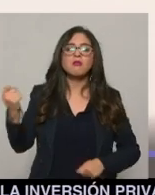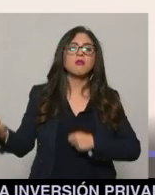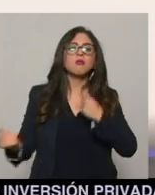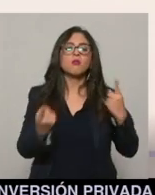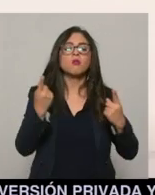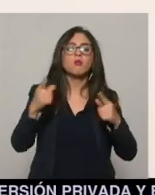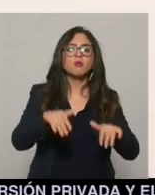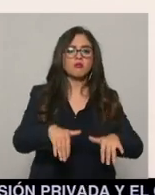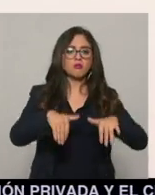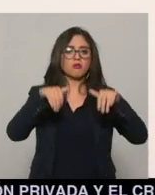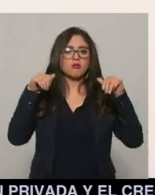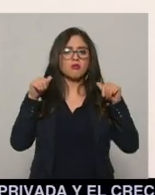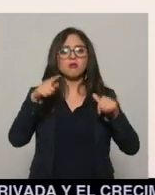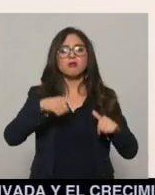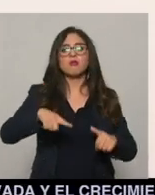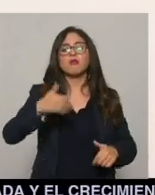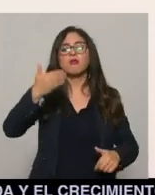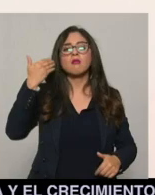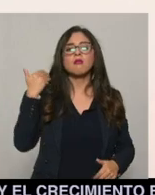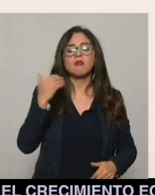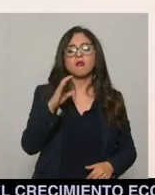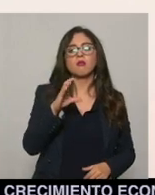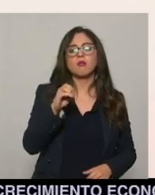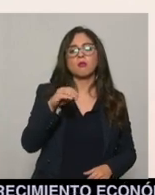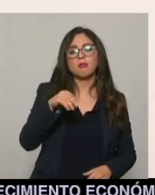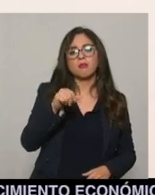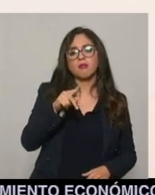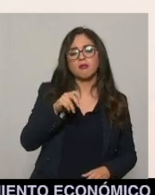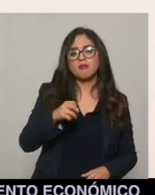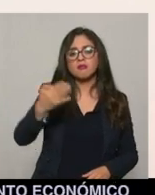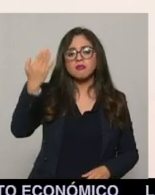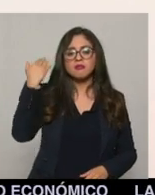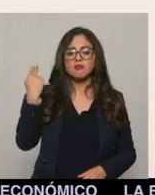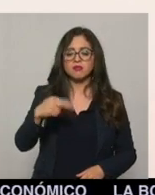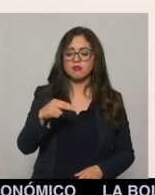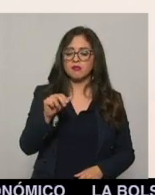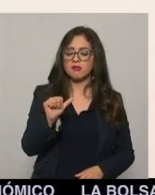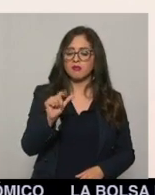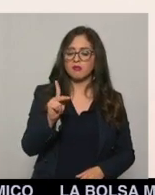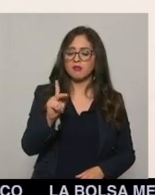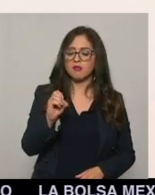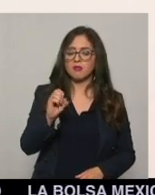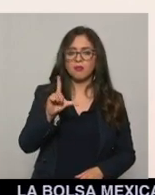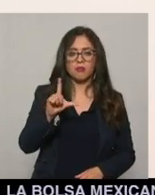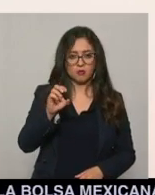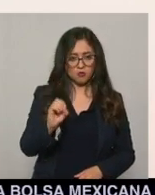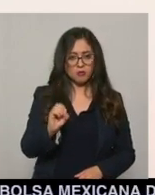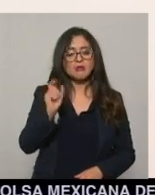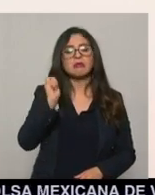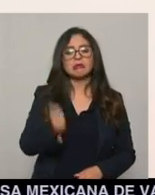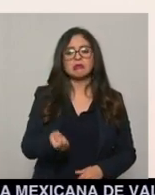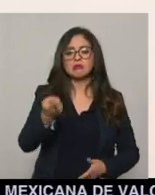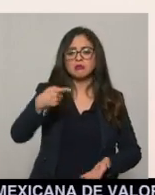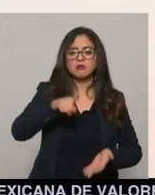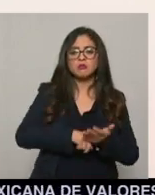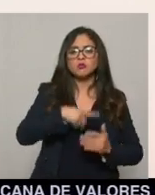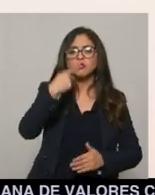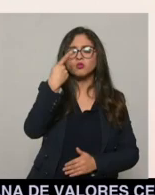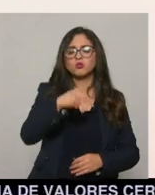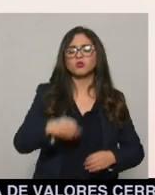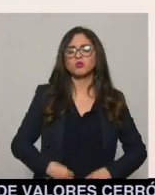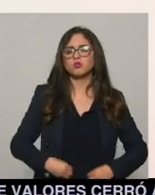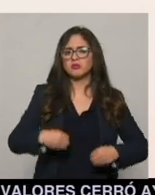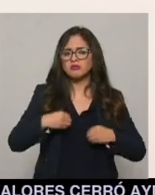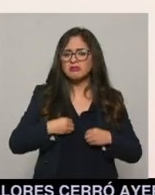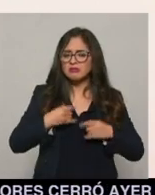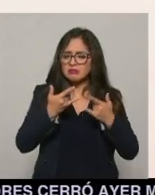los inefables comandantes Apolo y algunos de ellos que tenían un historial bastante cuestionable en materia